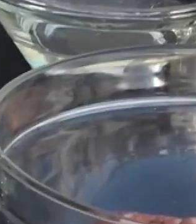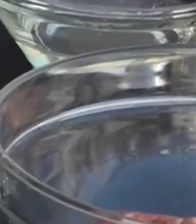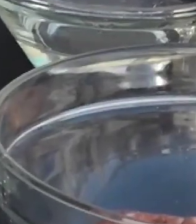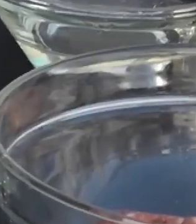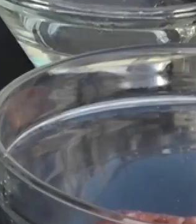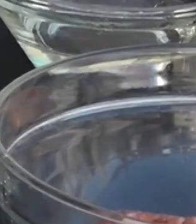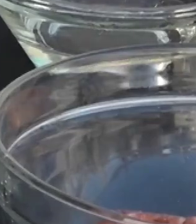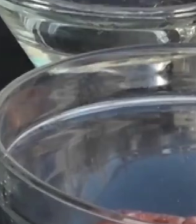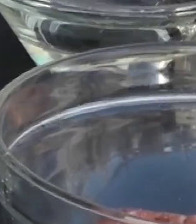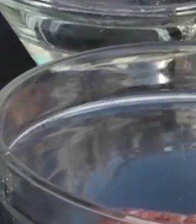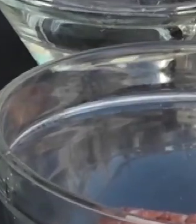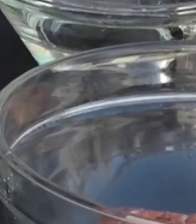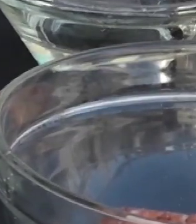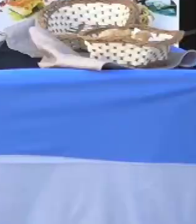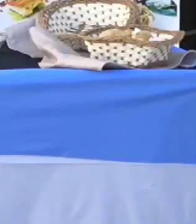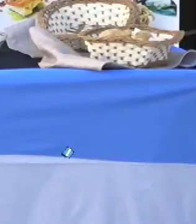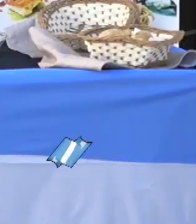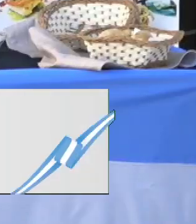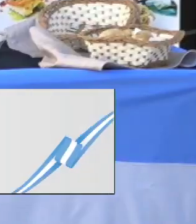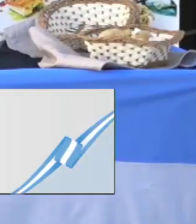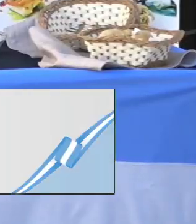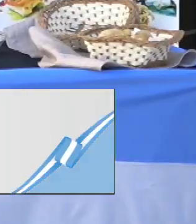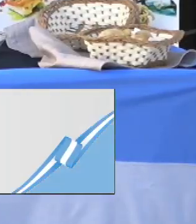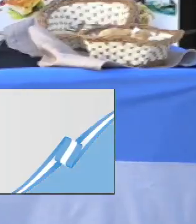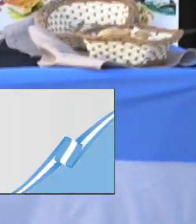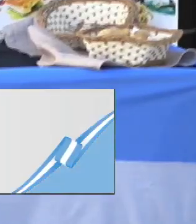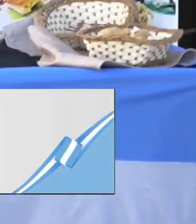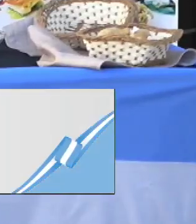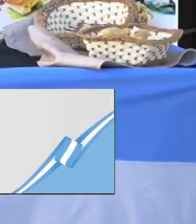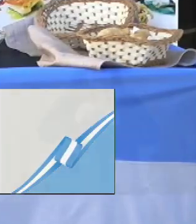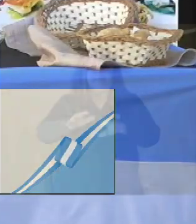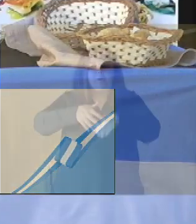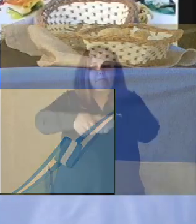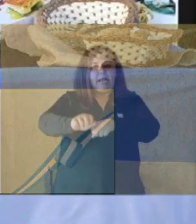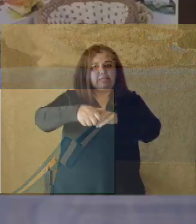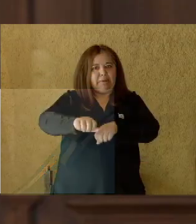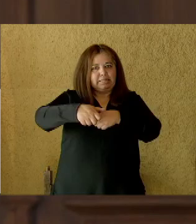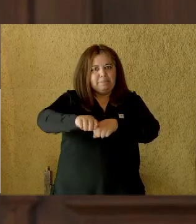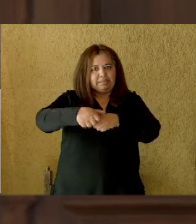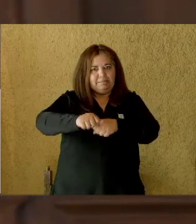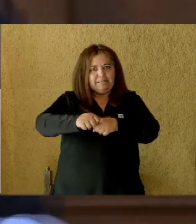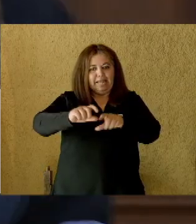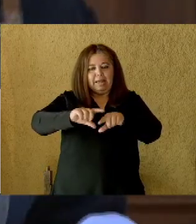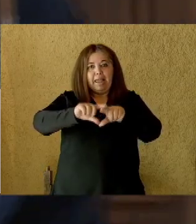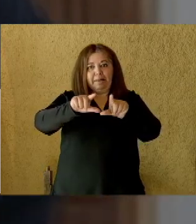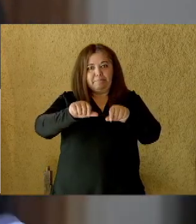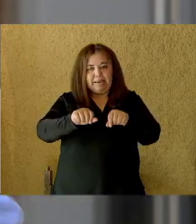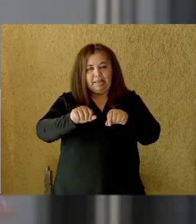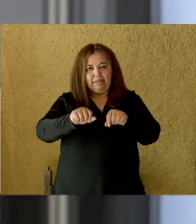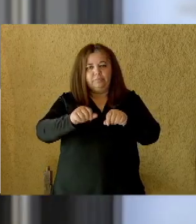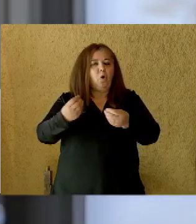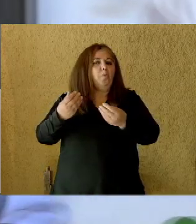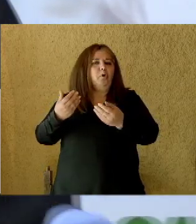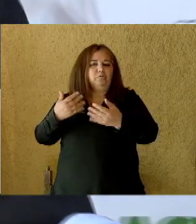vamos dejando la cebolla cristalina, vamos a arrancar con nuestra masa para las empanadas. Para hacer nuestra masa casera,